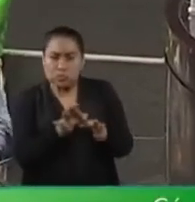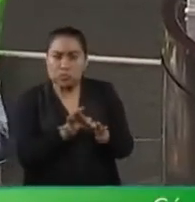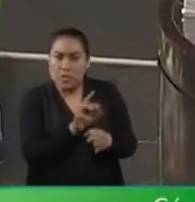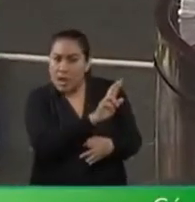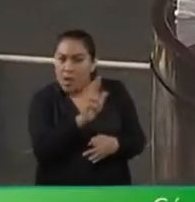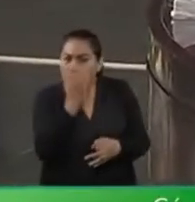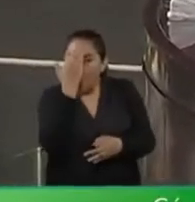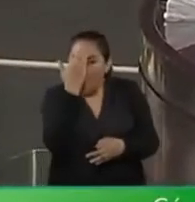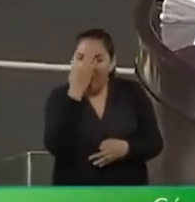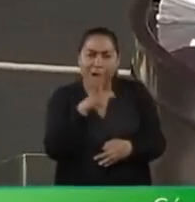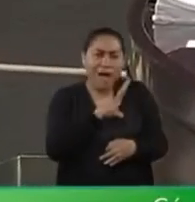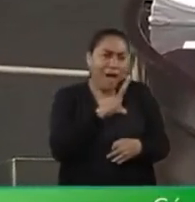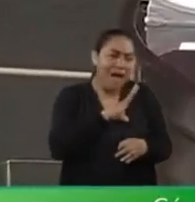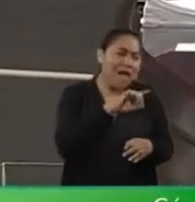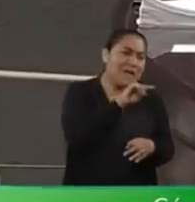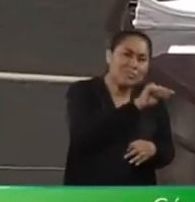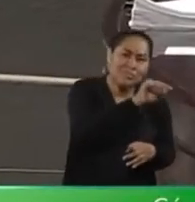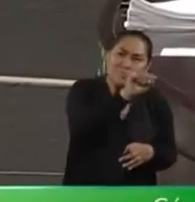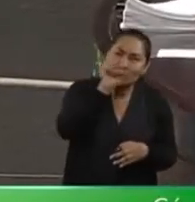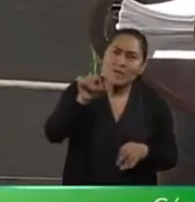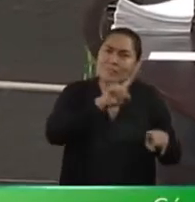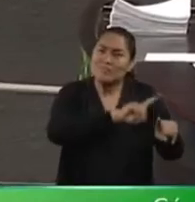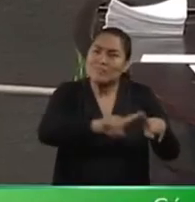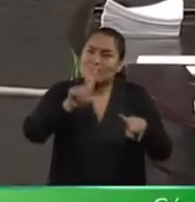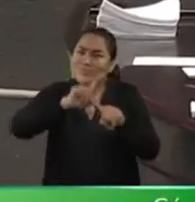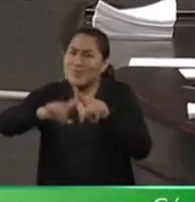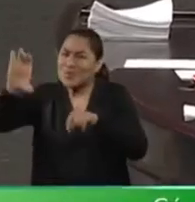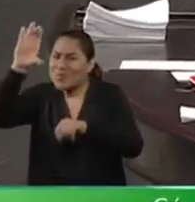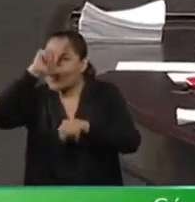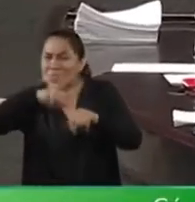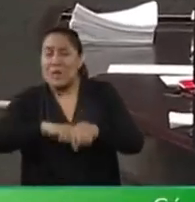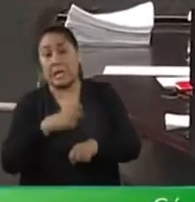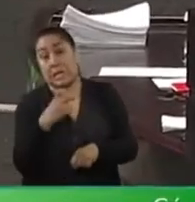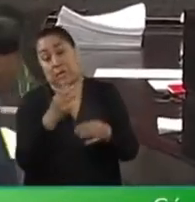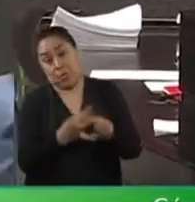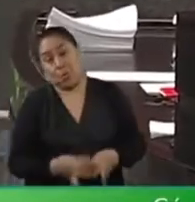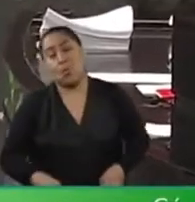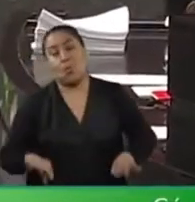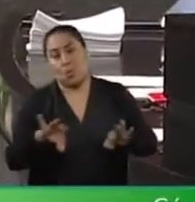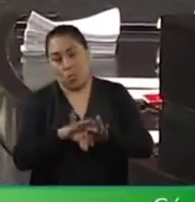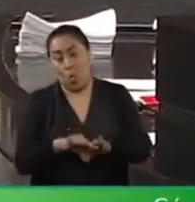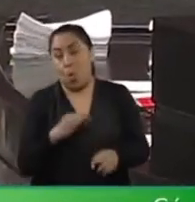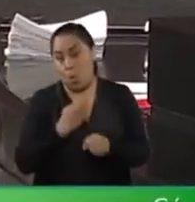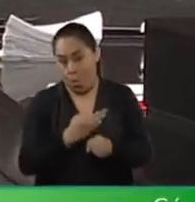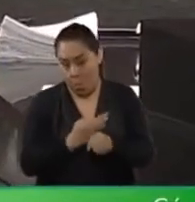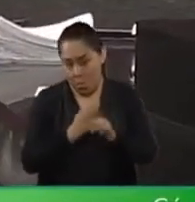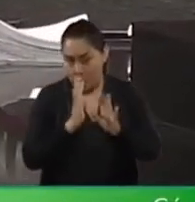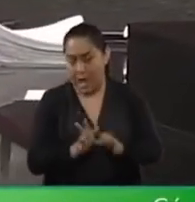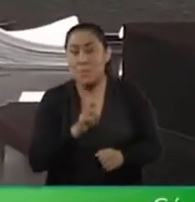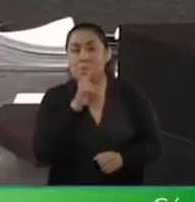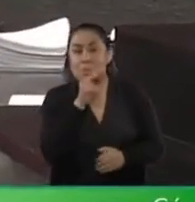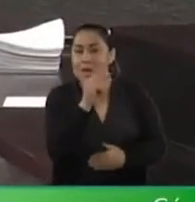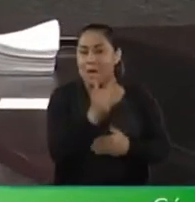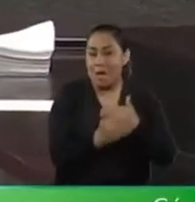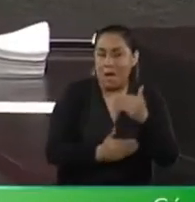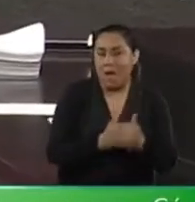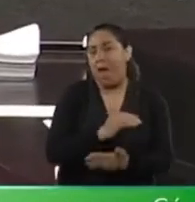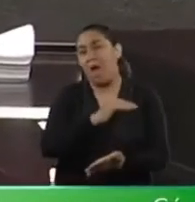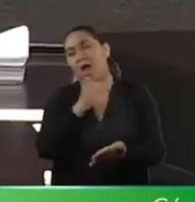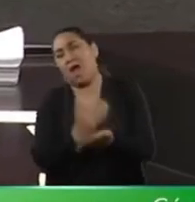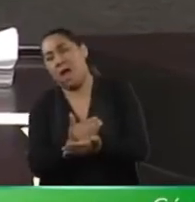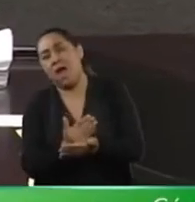pluralidad y su diversidad su mayor fortaleza, y que está avanzando por dejar atrás esquemas